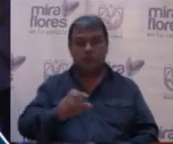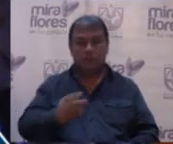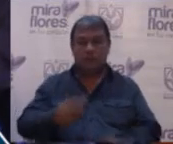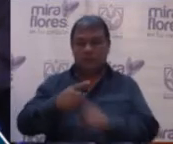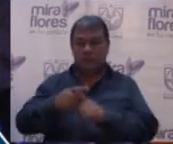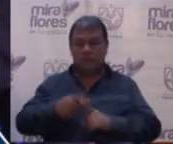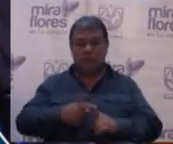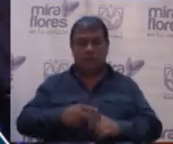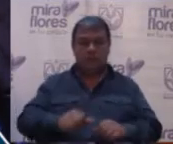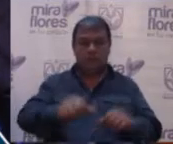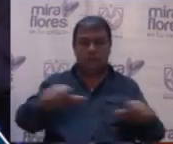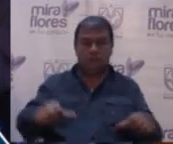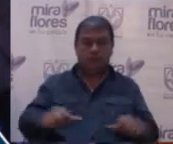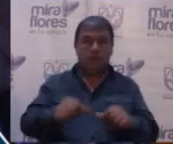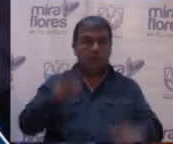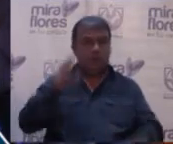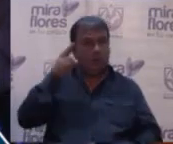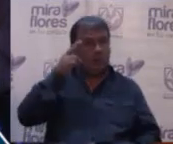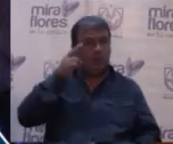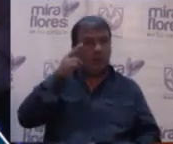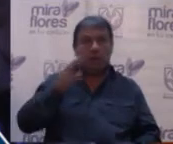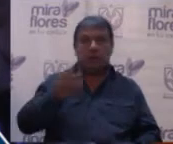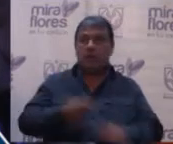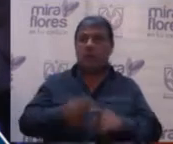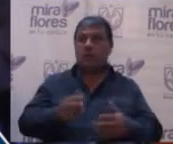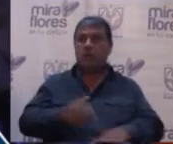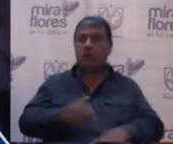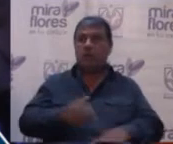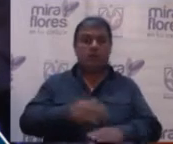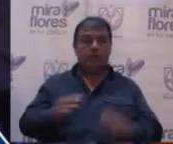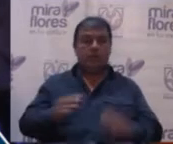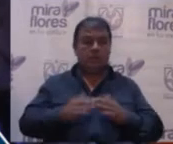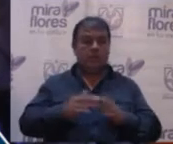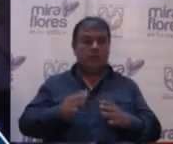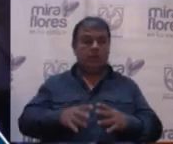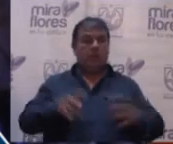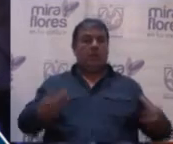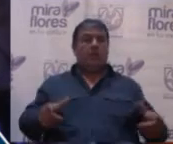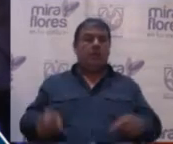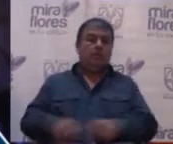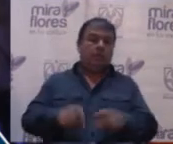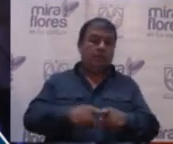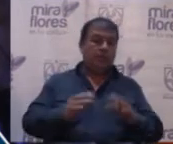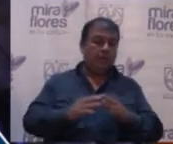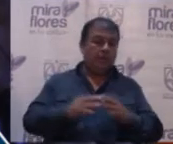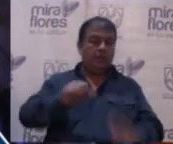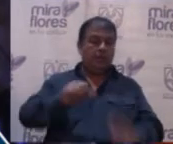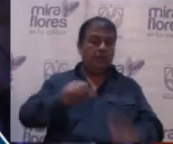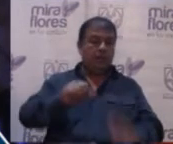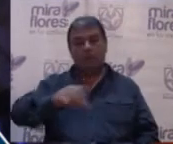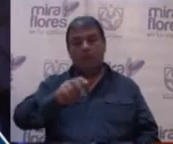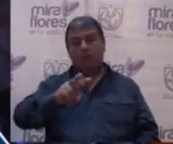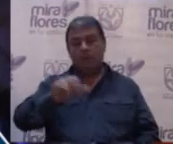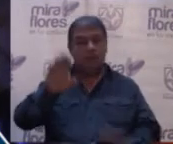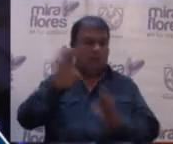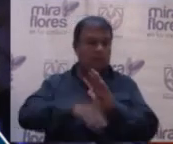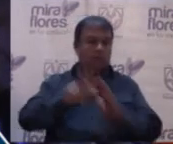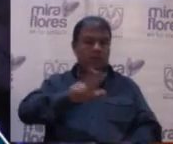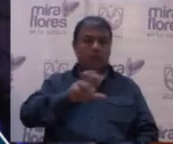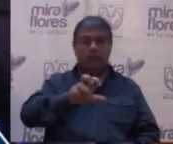multiplicamos por un área razonable, no pretendíamos una casa muy grande, algo similar como la casa del Jovín, que es menor a 300 metros